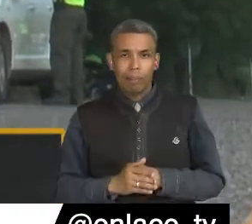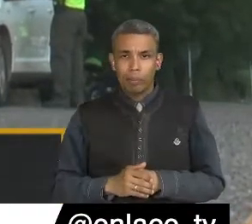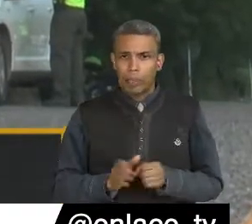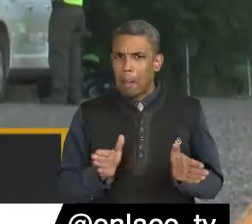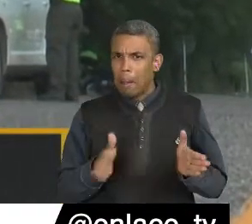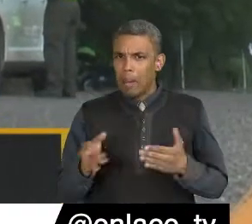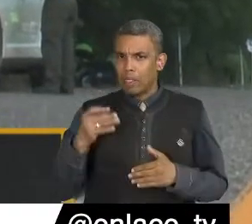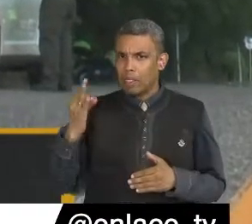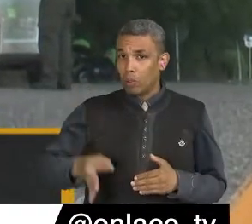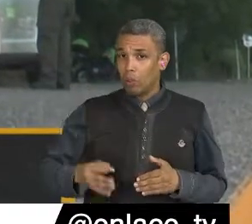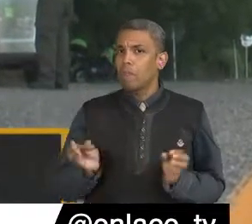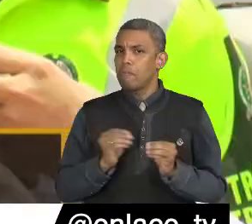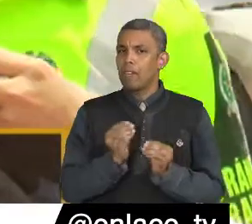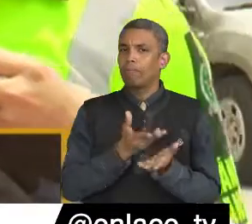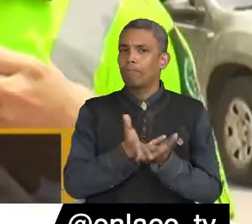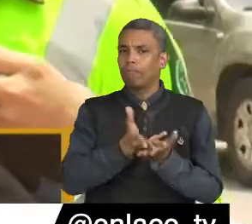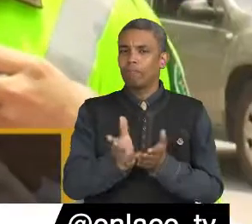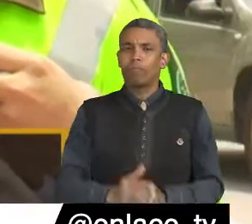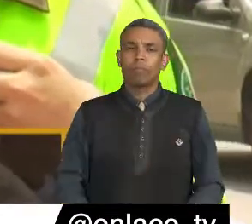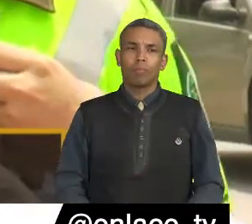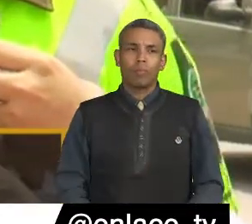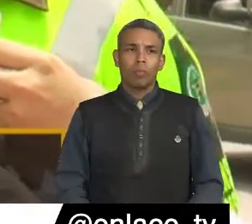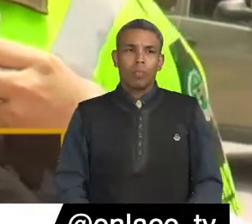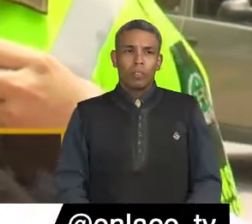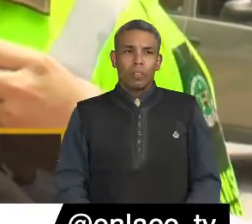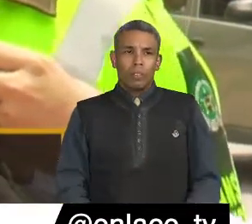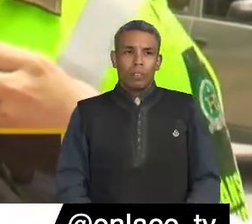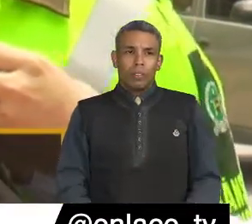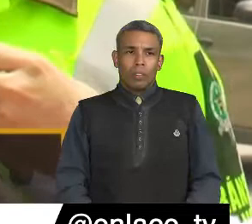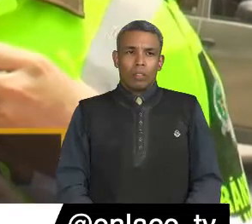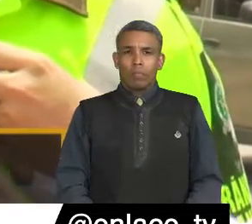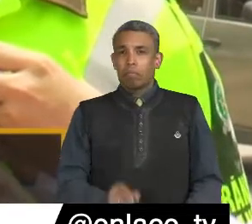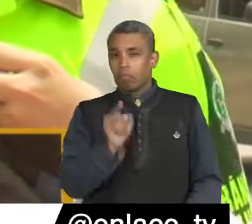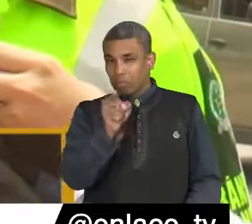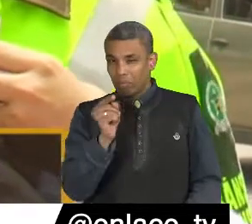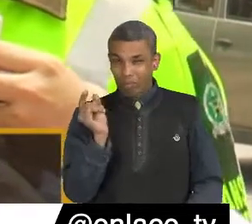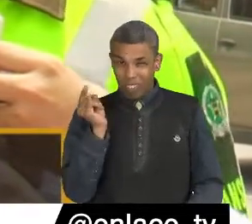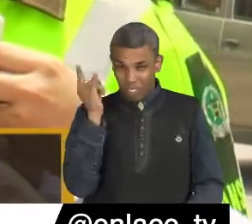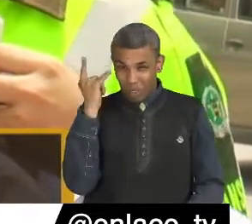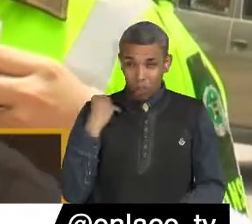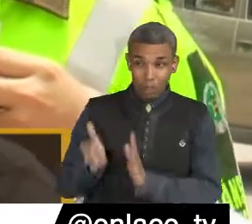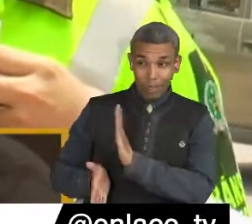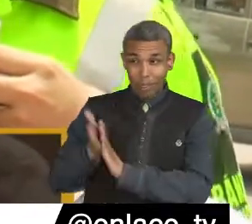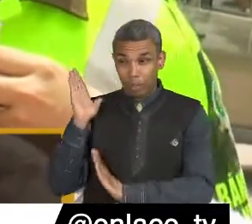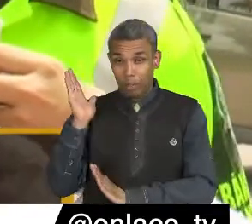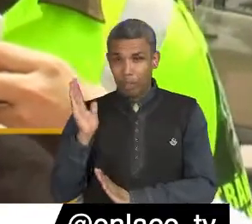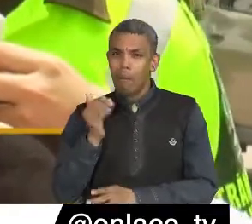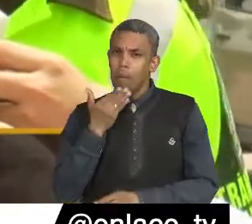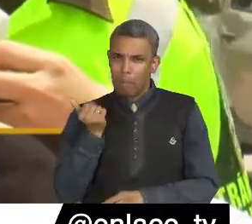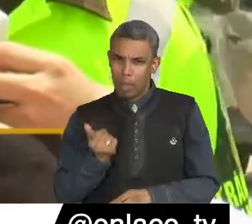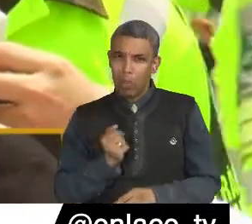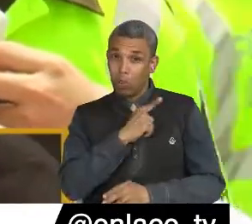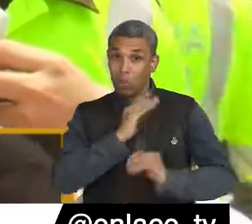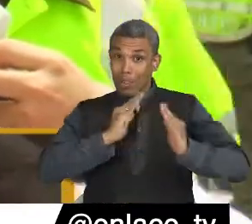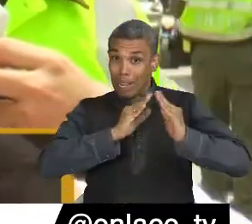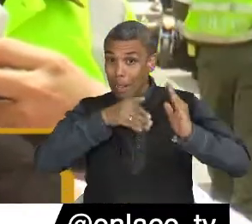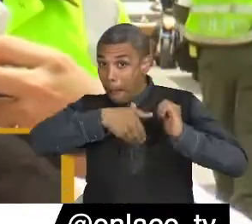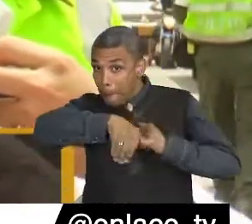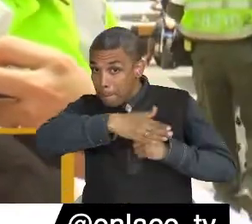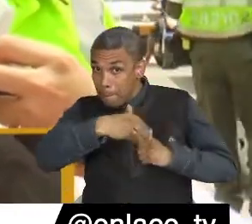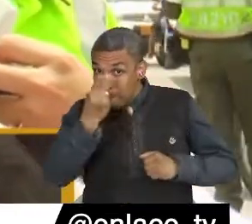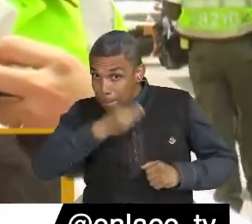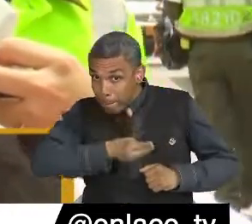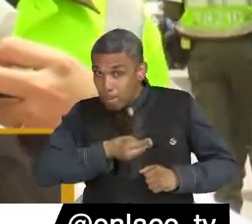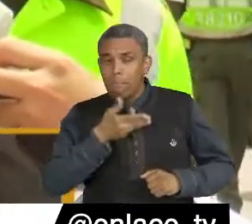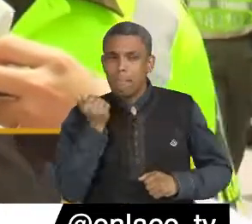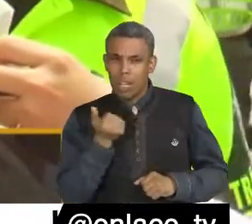algunas recomendaciones. Avise, por favor, a un familiar que usted va a salir de la ciudad. También déjele usted